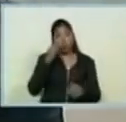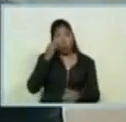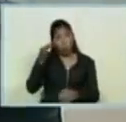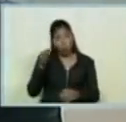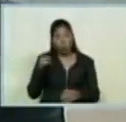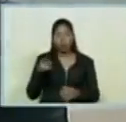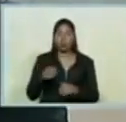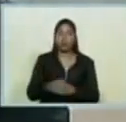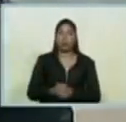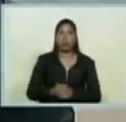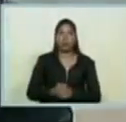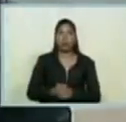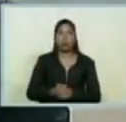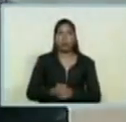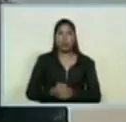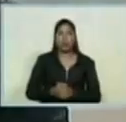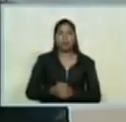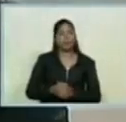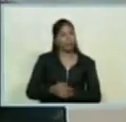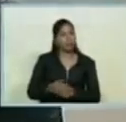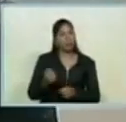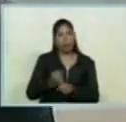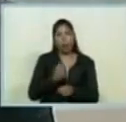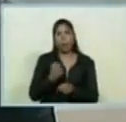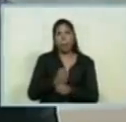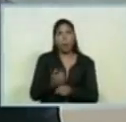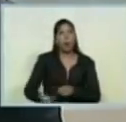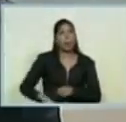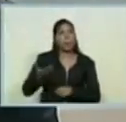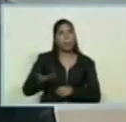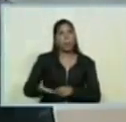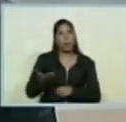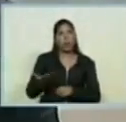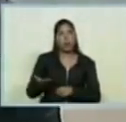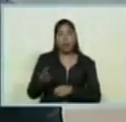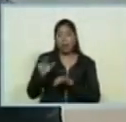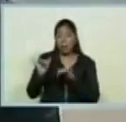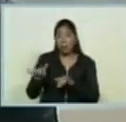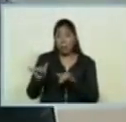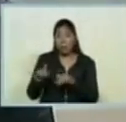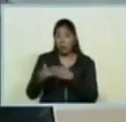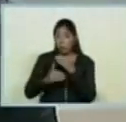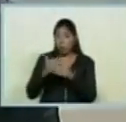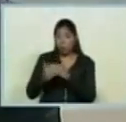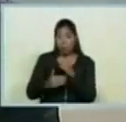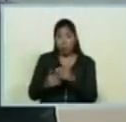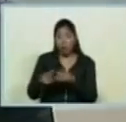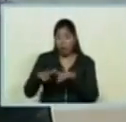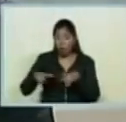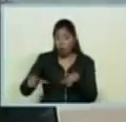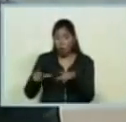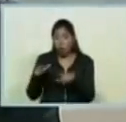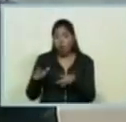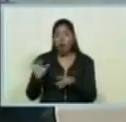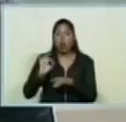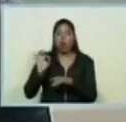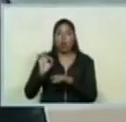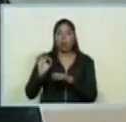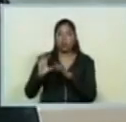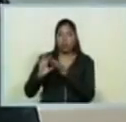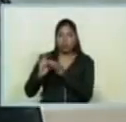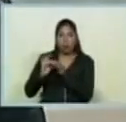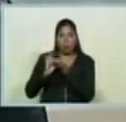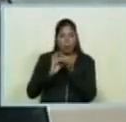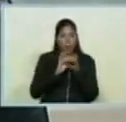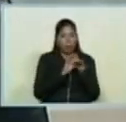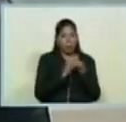papel determinante. Toda la producción que se tiene en la comuna, en el consejo comunal o es de producción local, es articulado y arrimado a